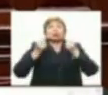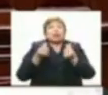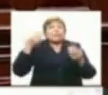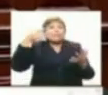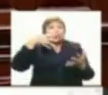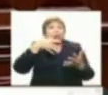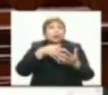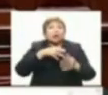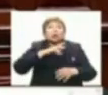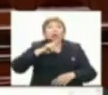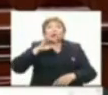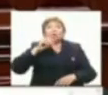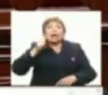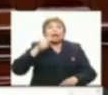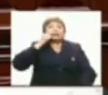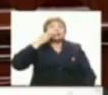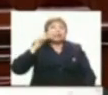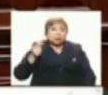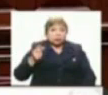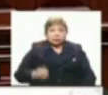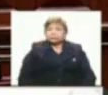vulnerables, rurales, bilingües,